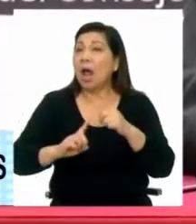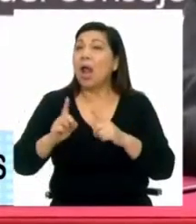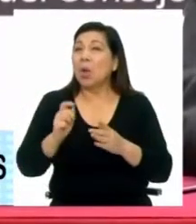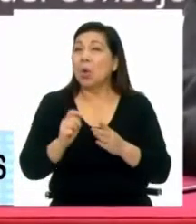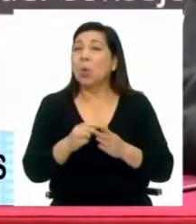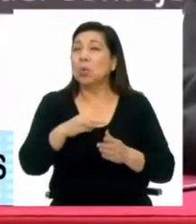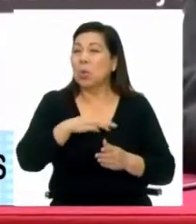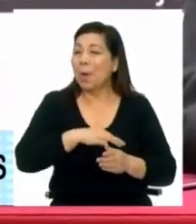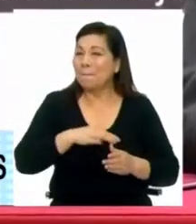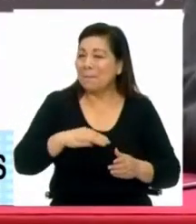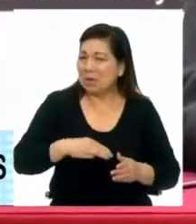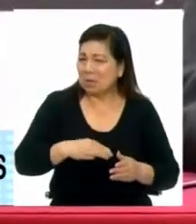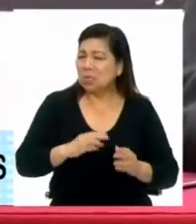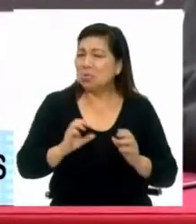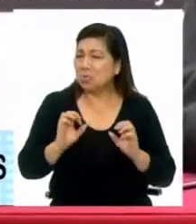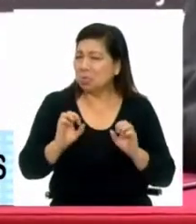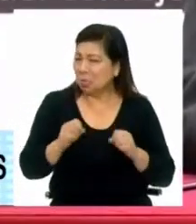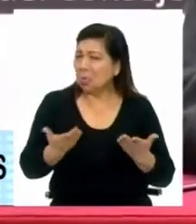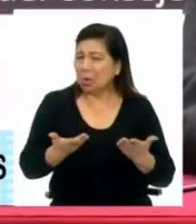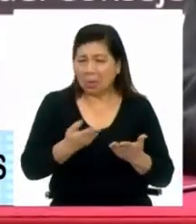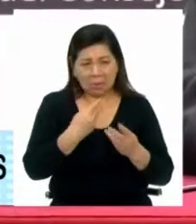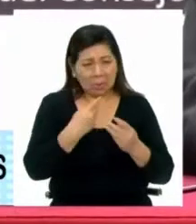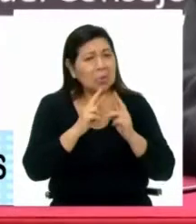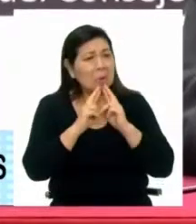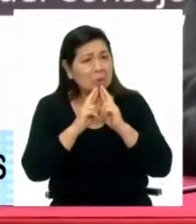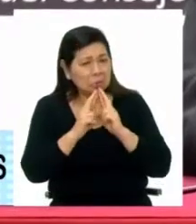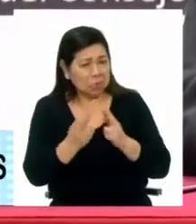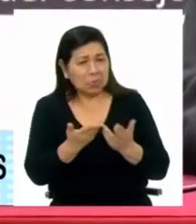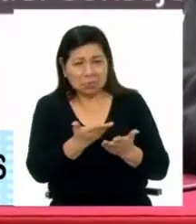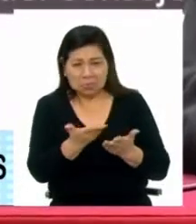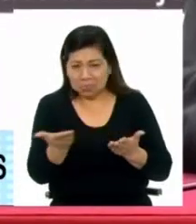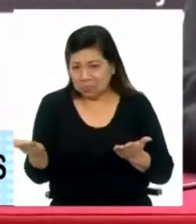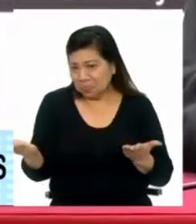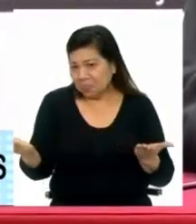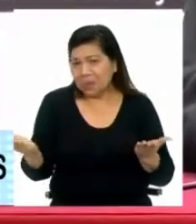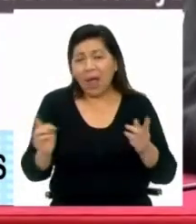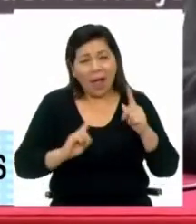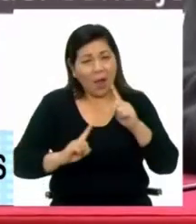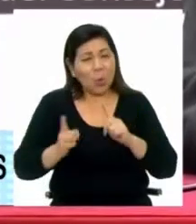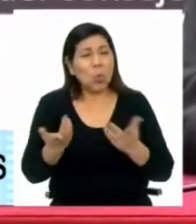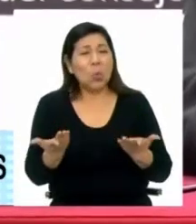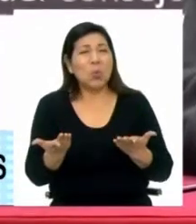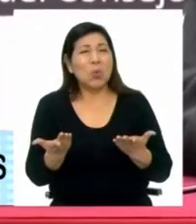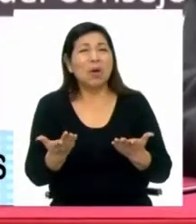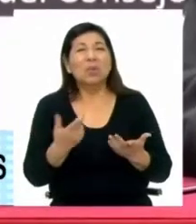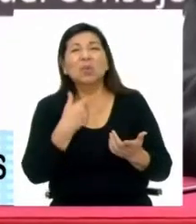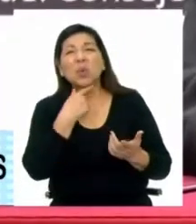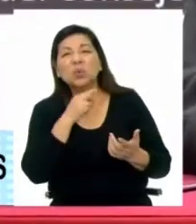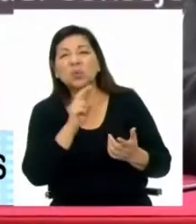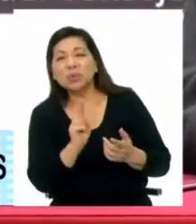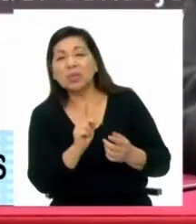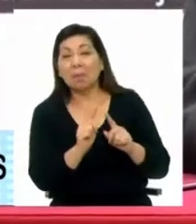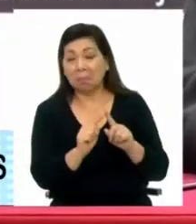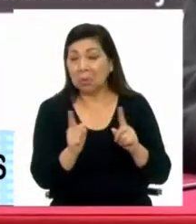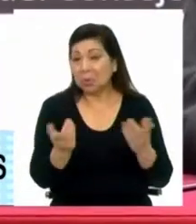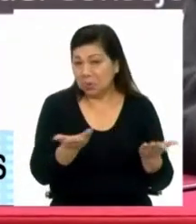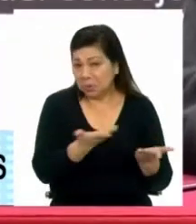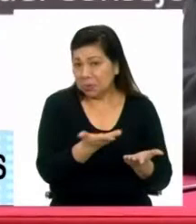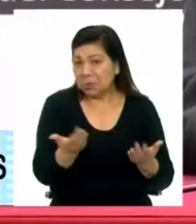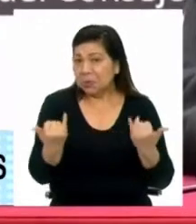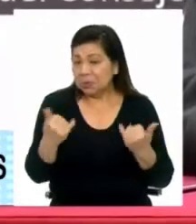algunos ministros y nosotros ya hemos respondido algunas de estas situaciones.